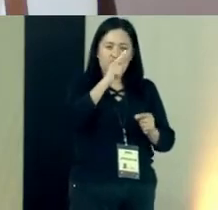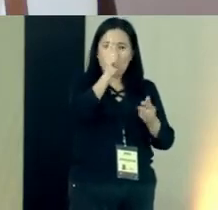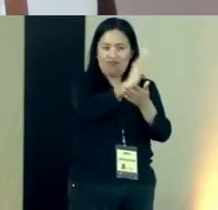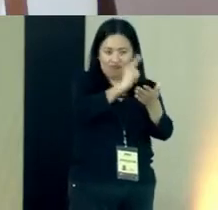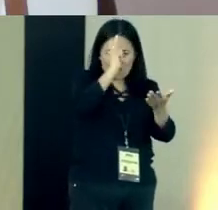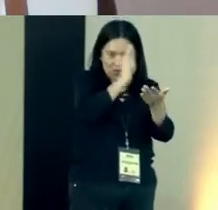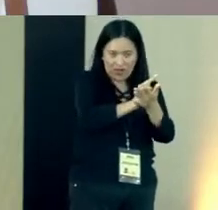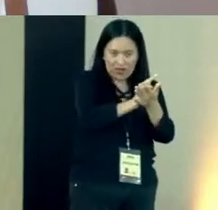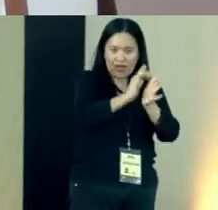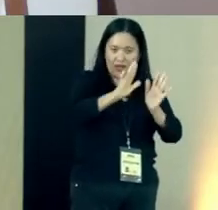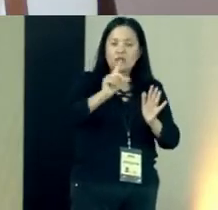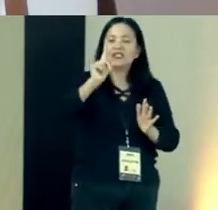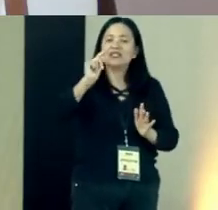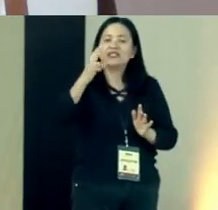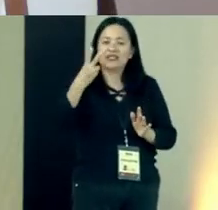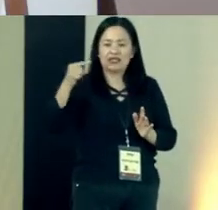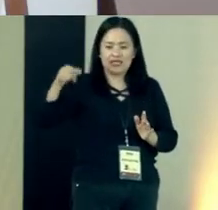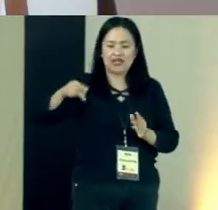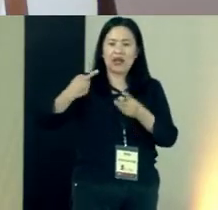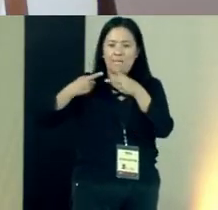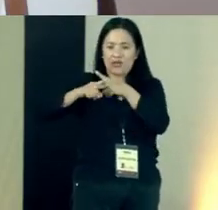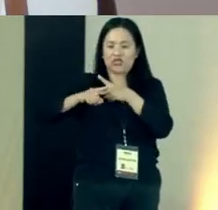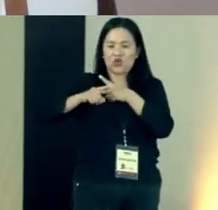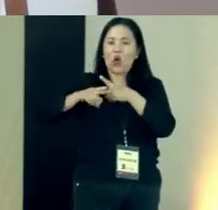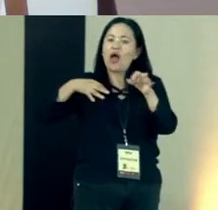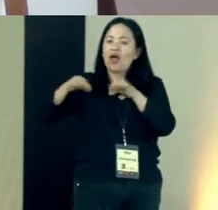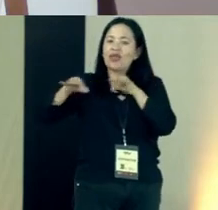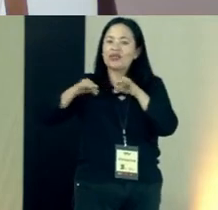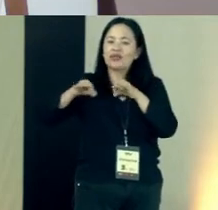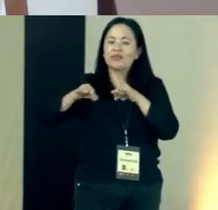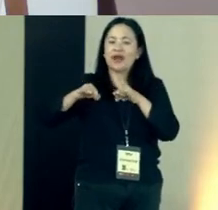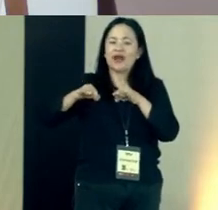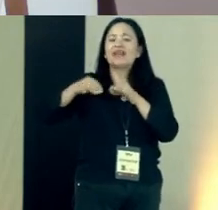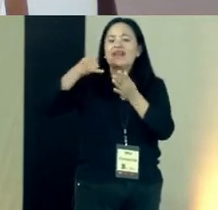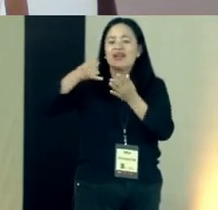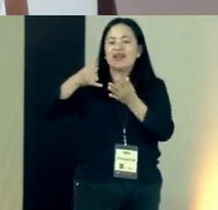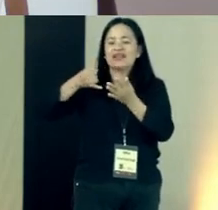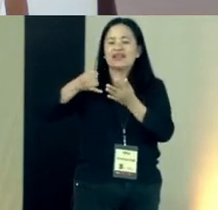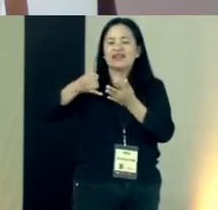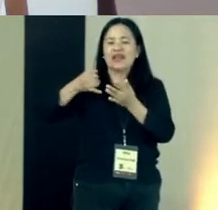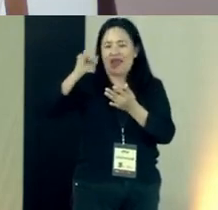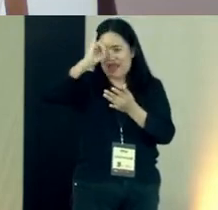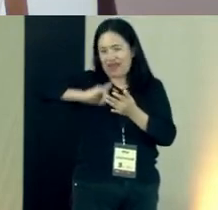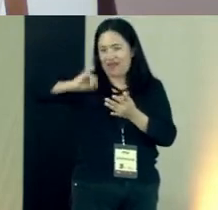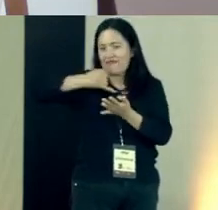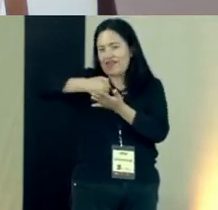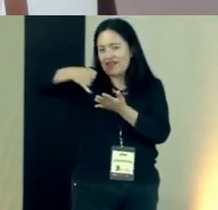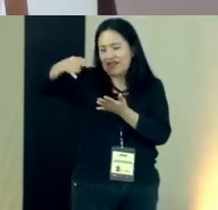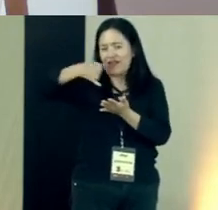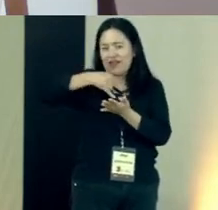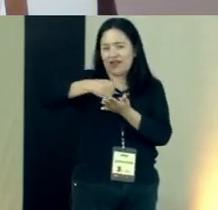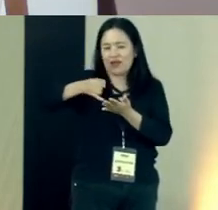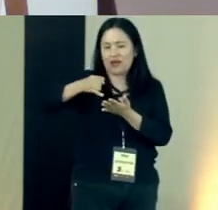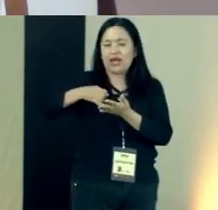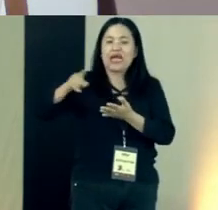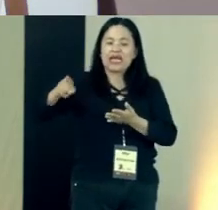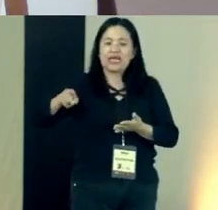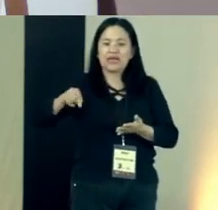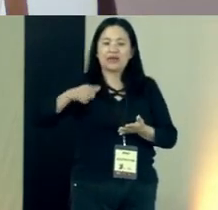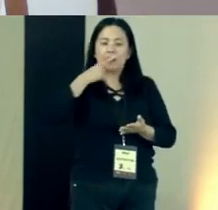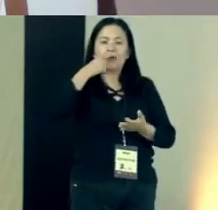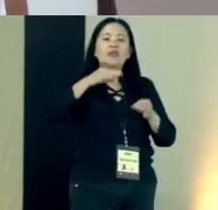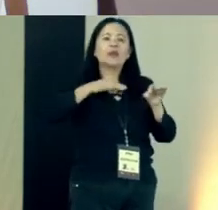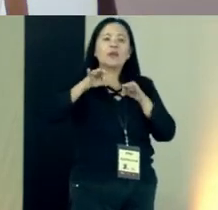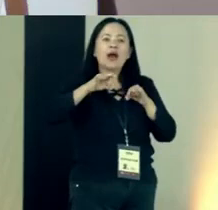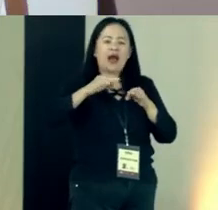de Assis entró a trabajar en el Ministerio de Agricultura, y su trabajo consistía en vigilar que se aplicara la ley del vientre libre.